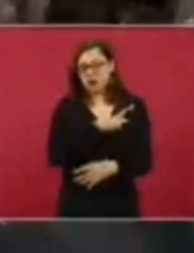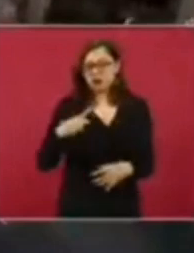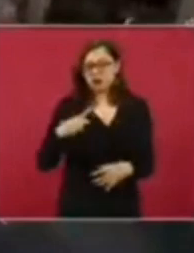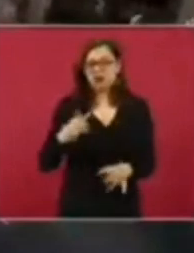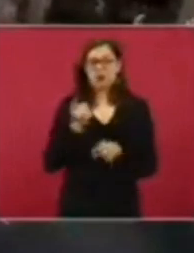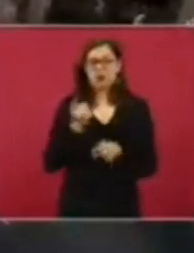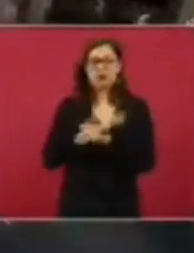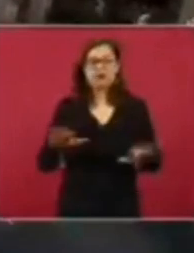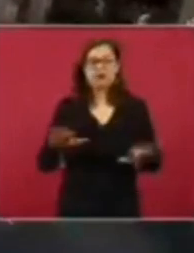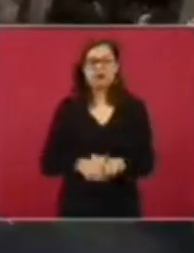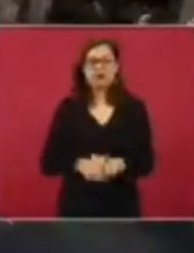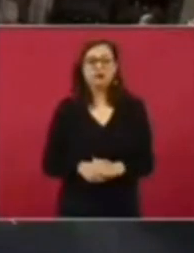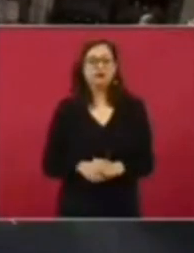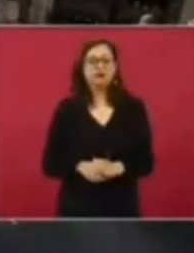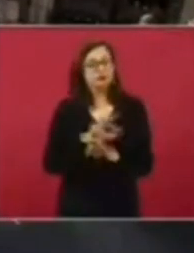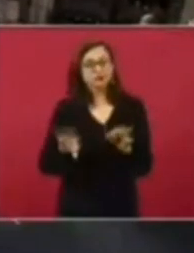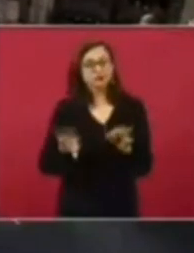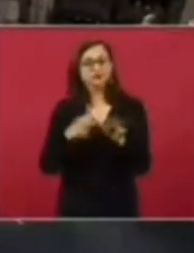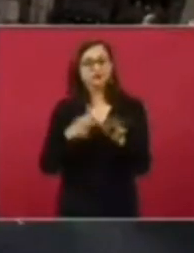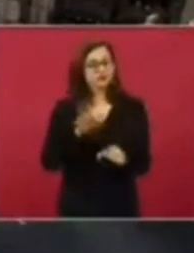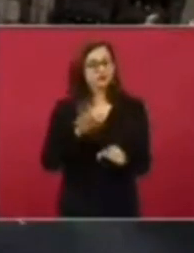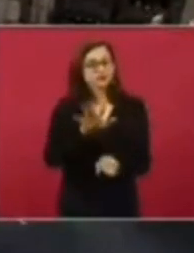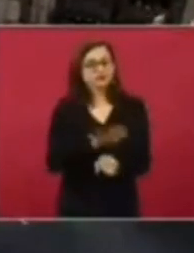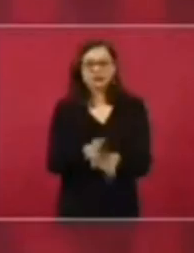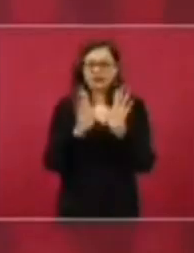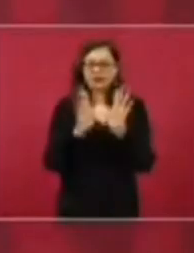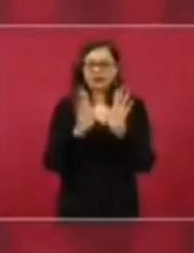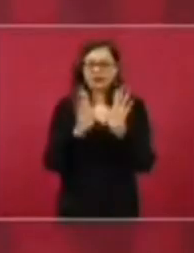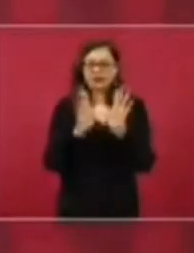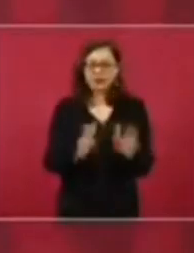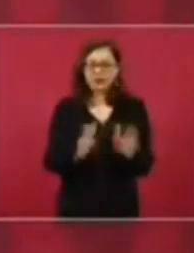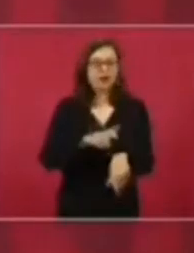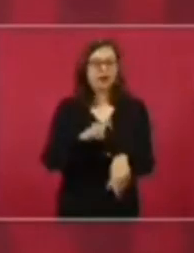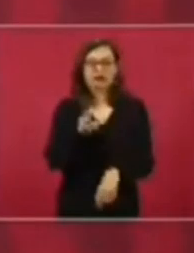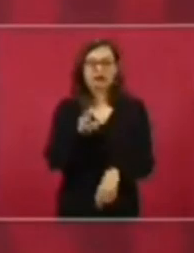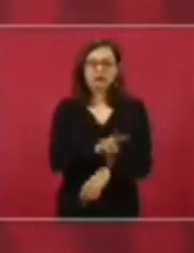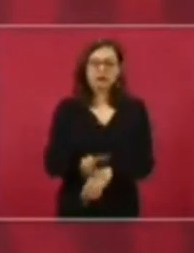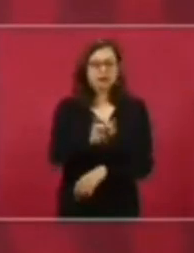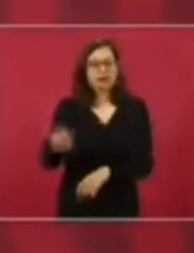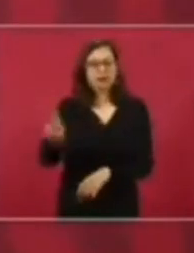ya. Es ya fin de semana. Y vamos a trabajar bastante.